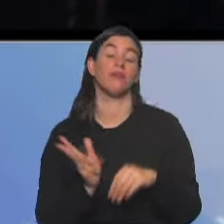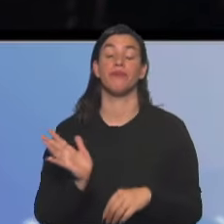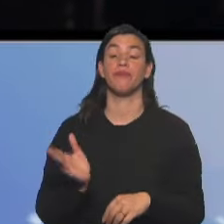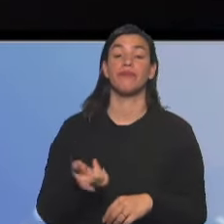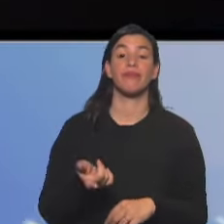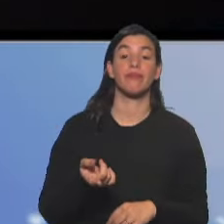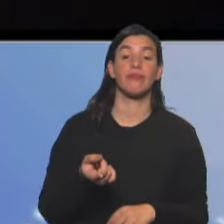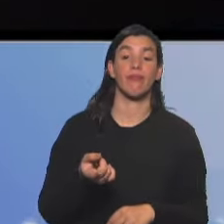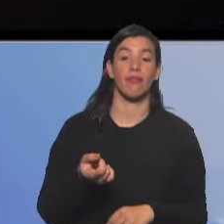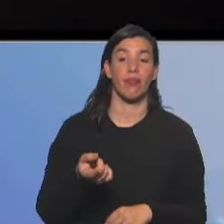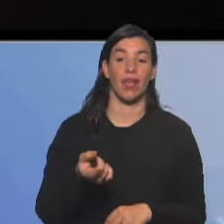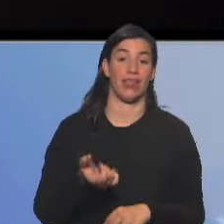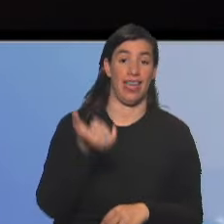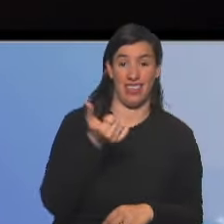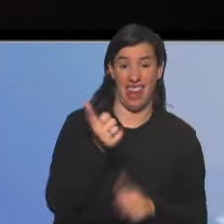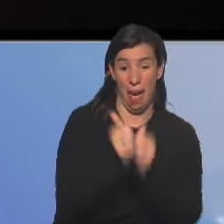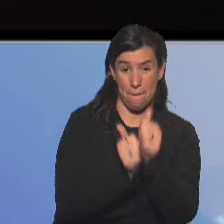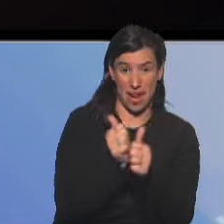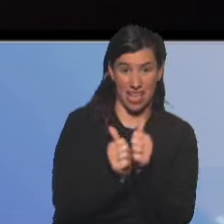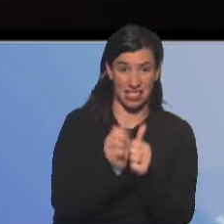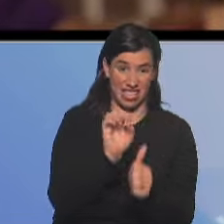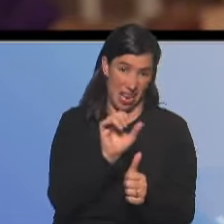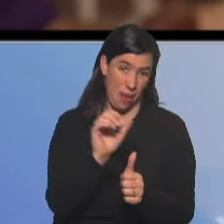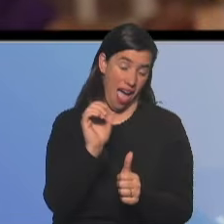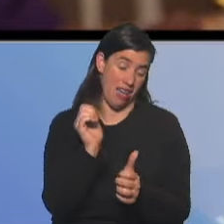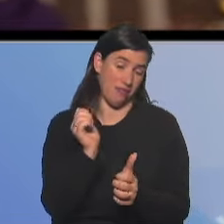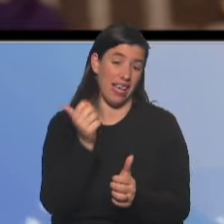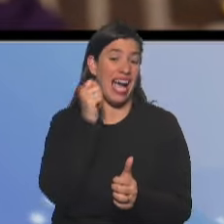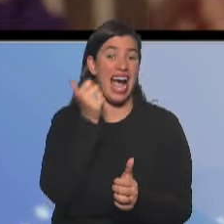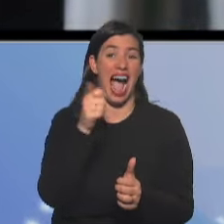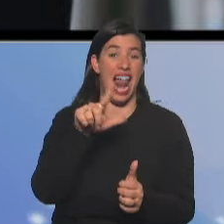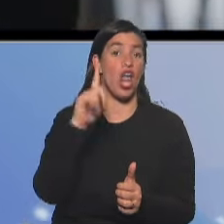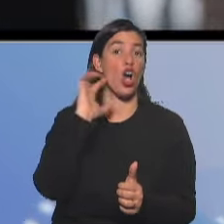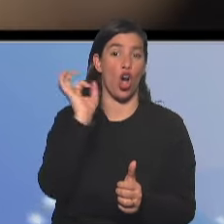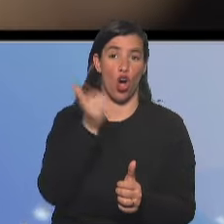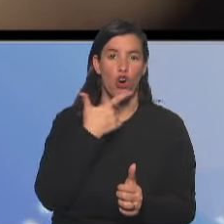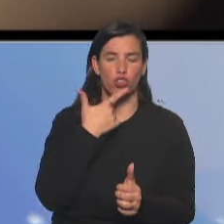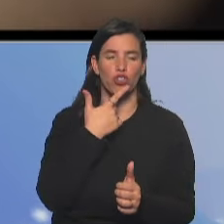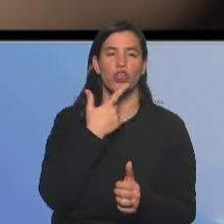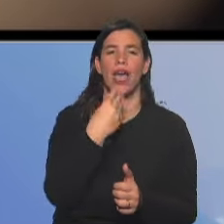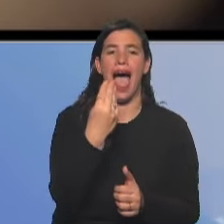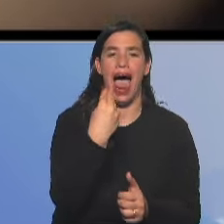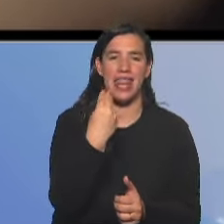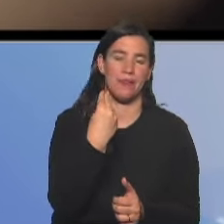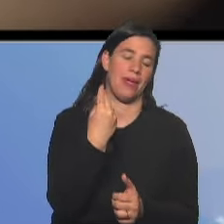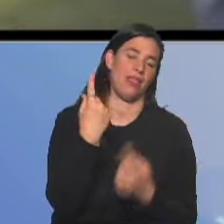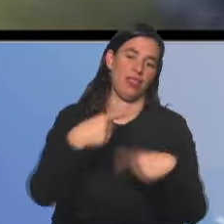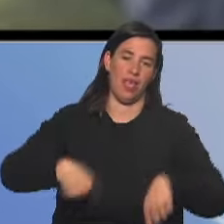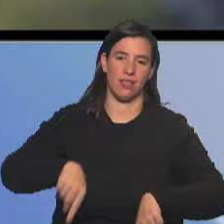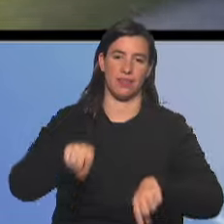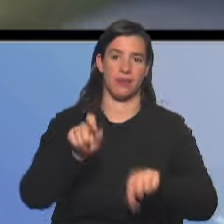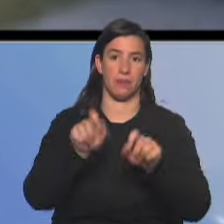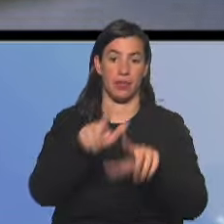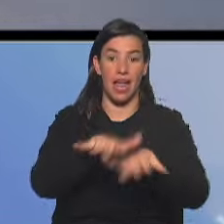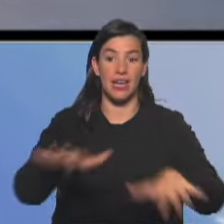el grupo Galgo, que es una empresa que se dedica a la alimentación infantil, pero parece y resulta que cada uno de estos